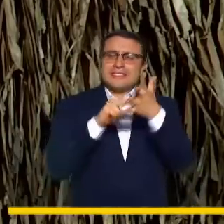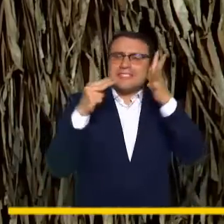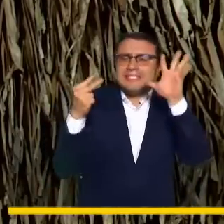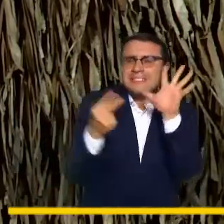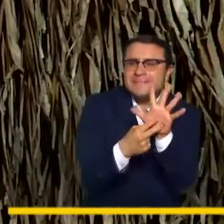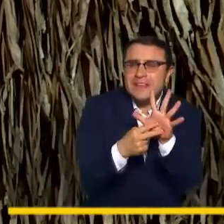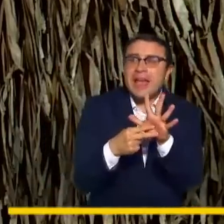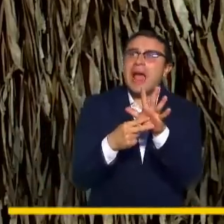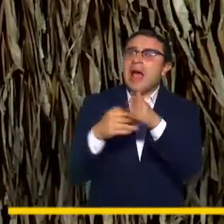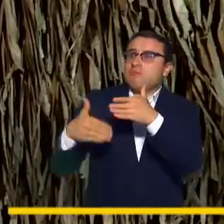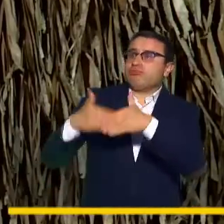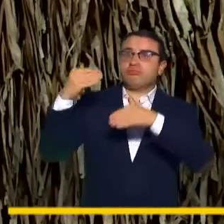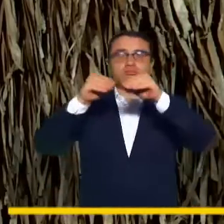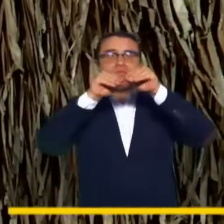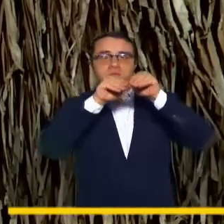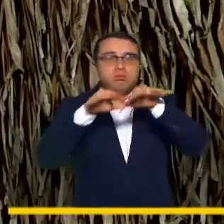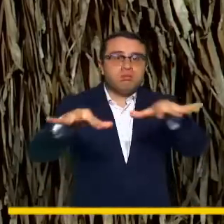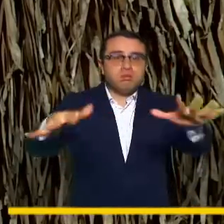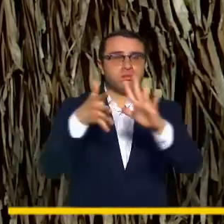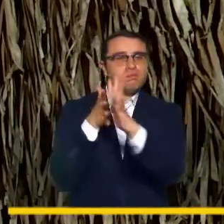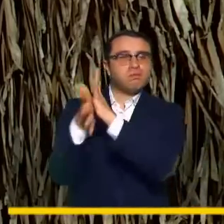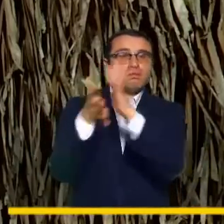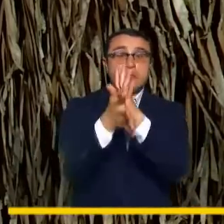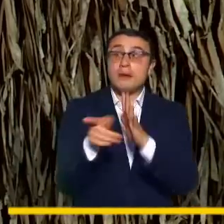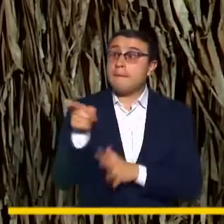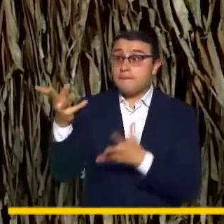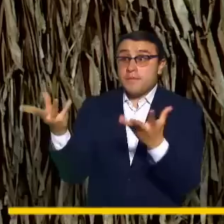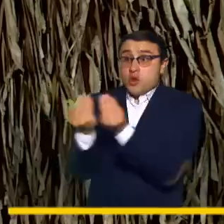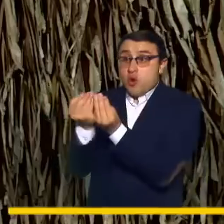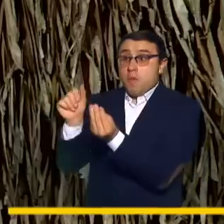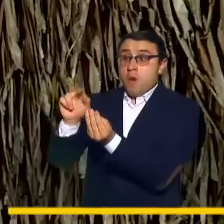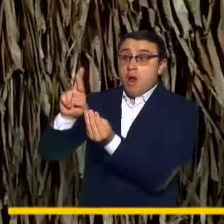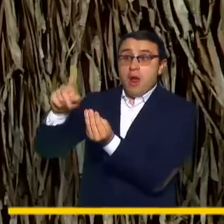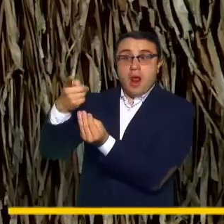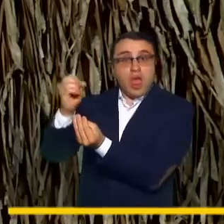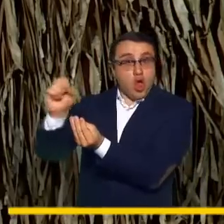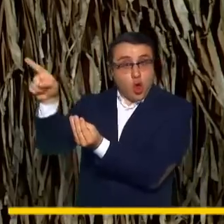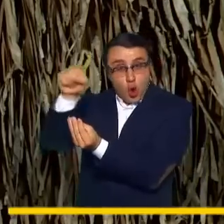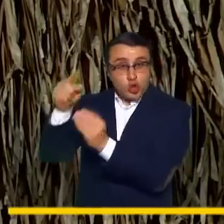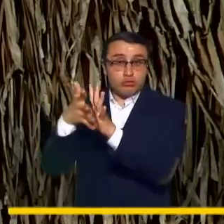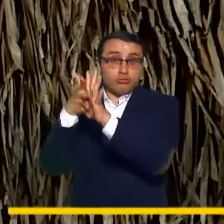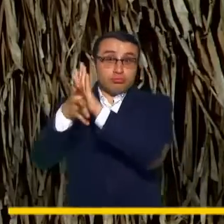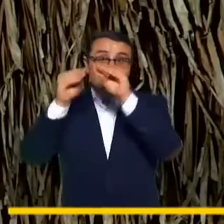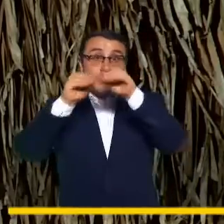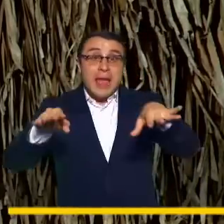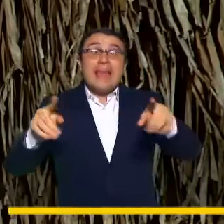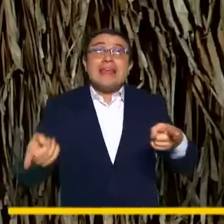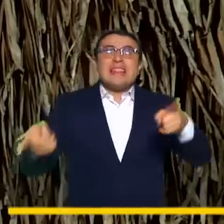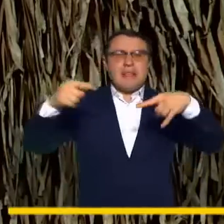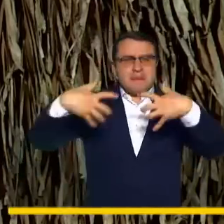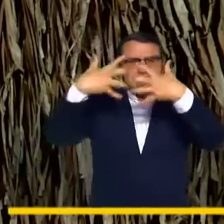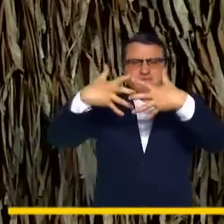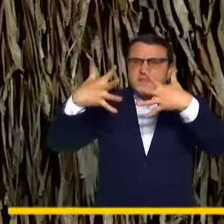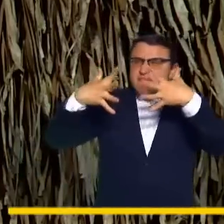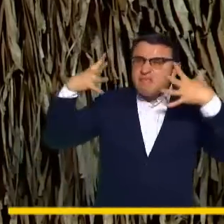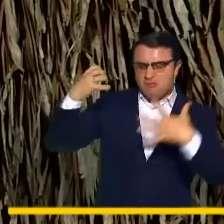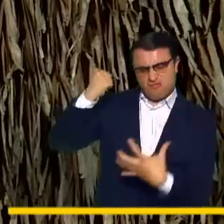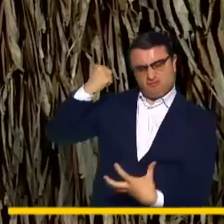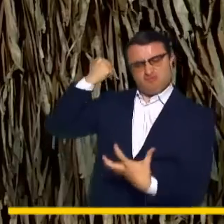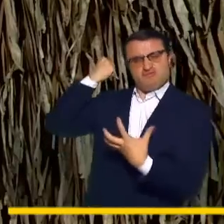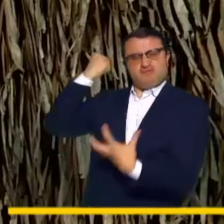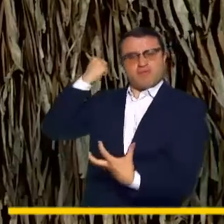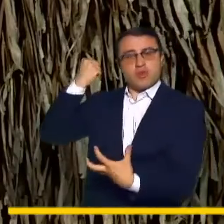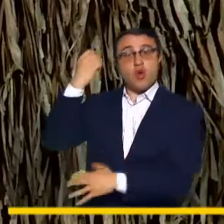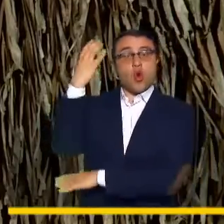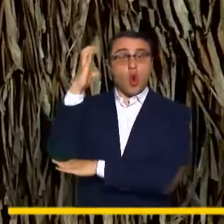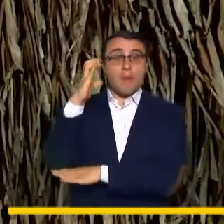mensaje, no solamente del grupo Argos, sino del gran capital en Colombia, de